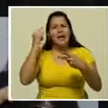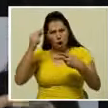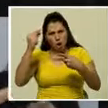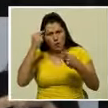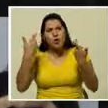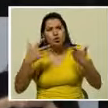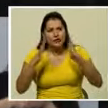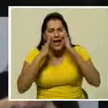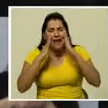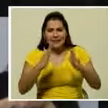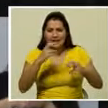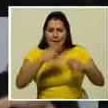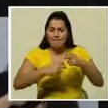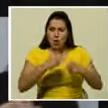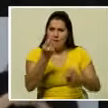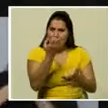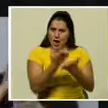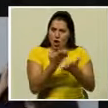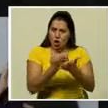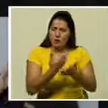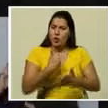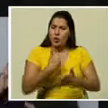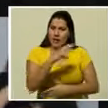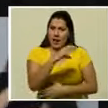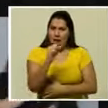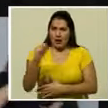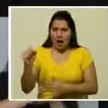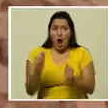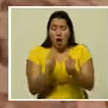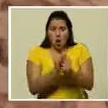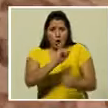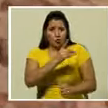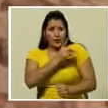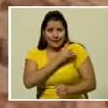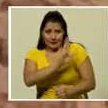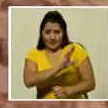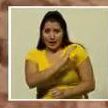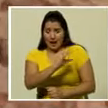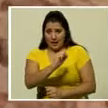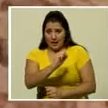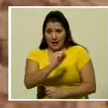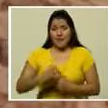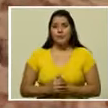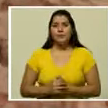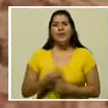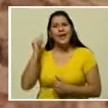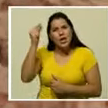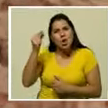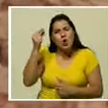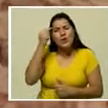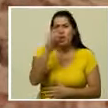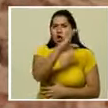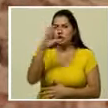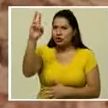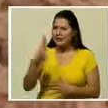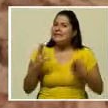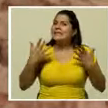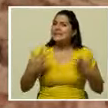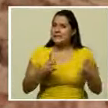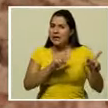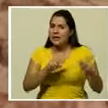la situación financiera de la Caja junto con la directiva de la institución. El gobierno de la República está preparado para que no